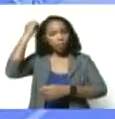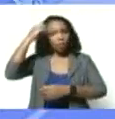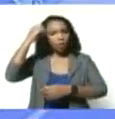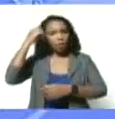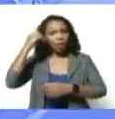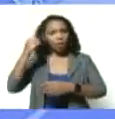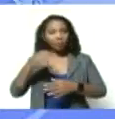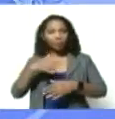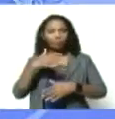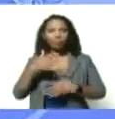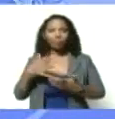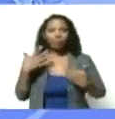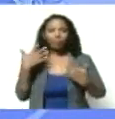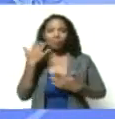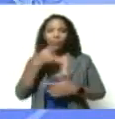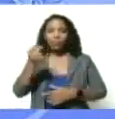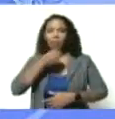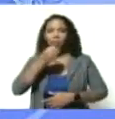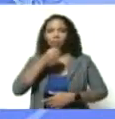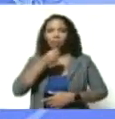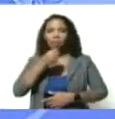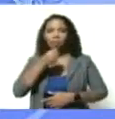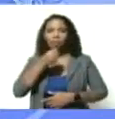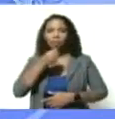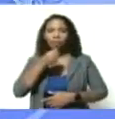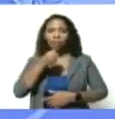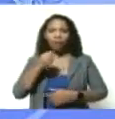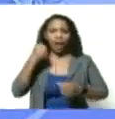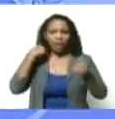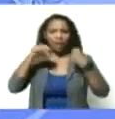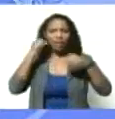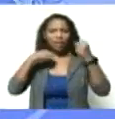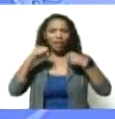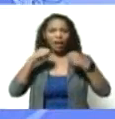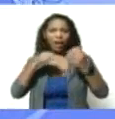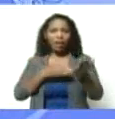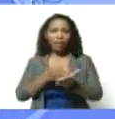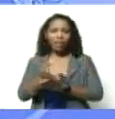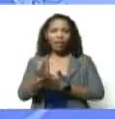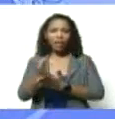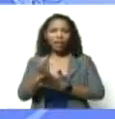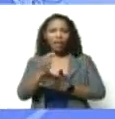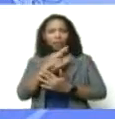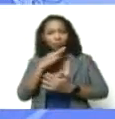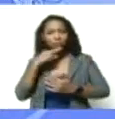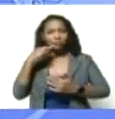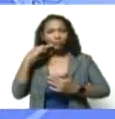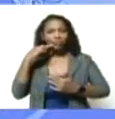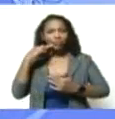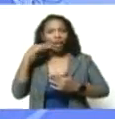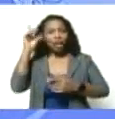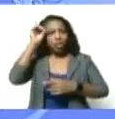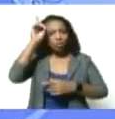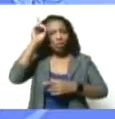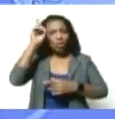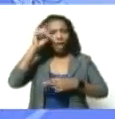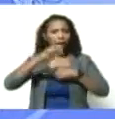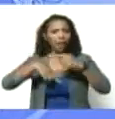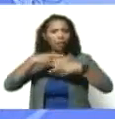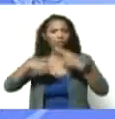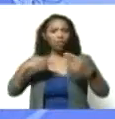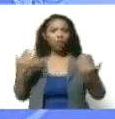el humor, el periodismo, la irreverencia, la lealtad, la dulzura, la docencia y la